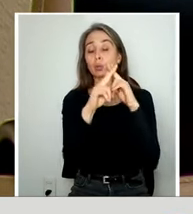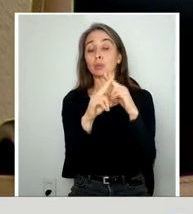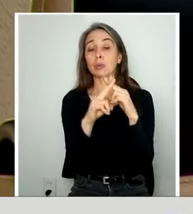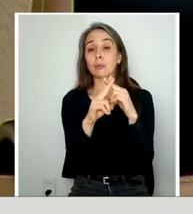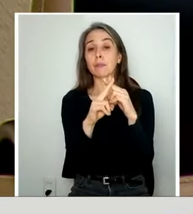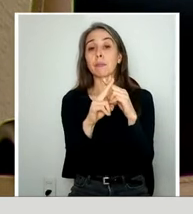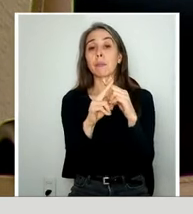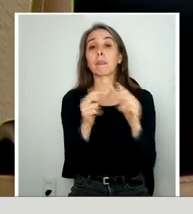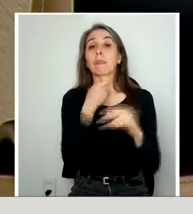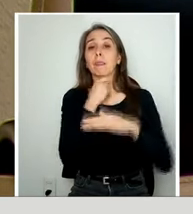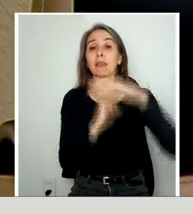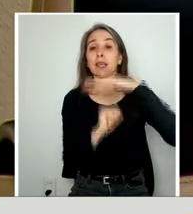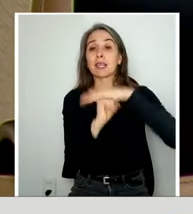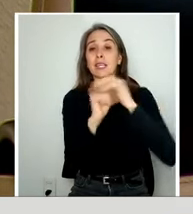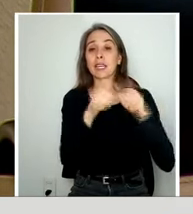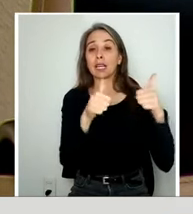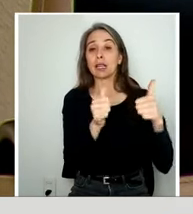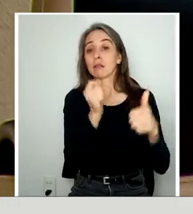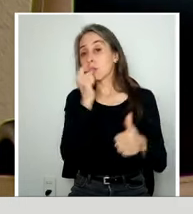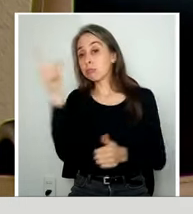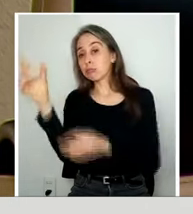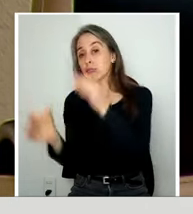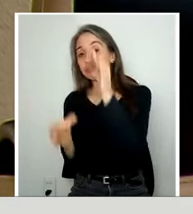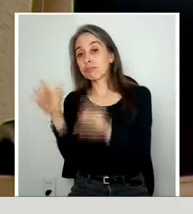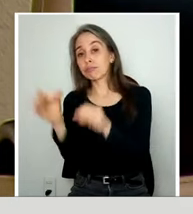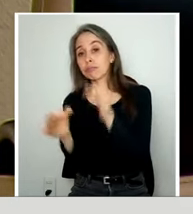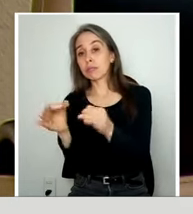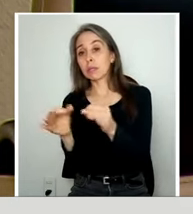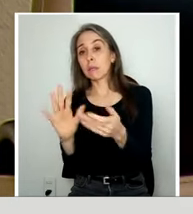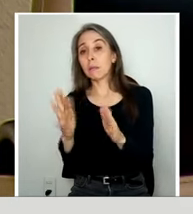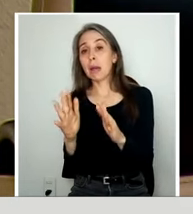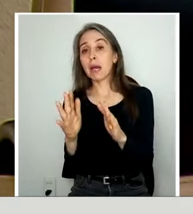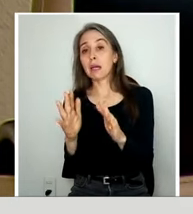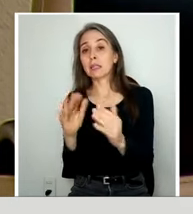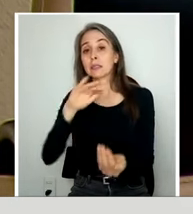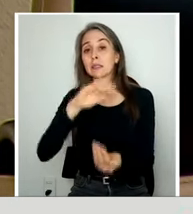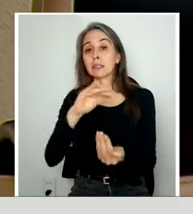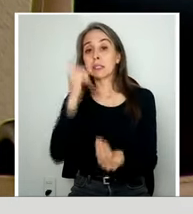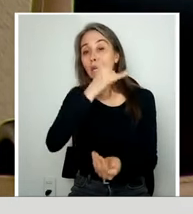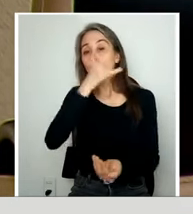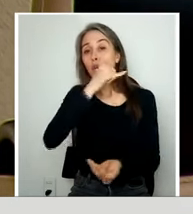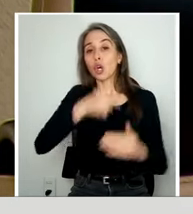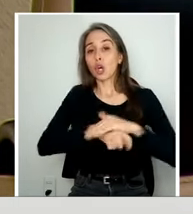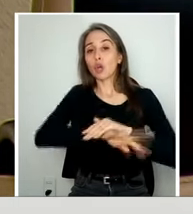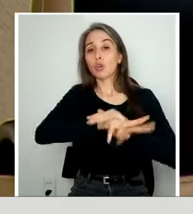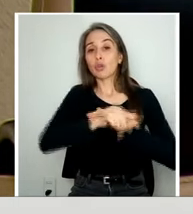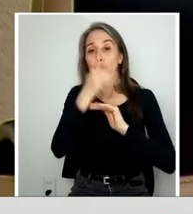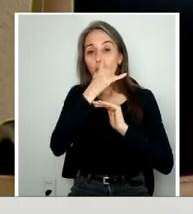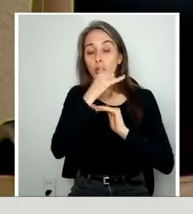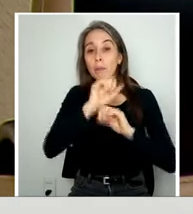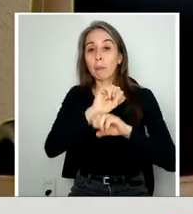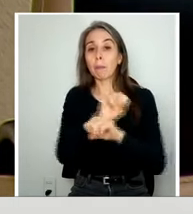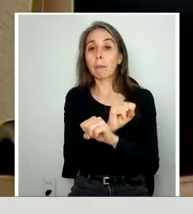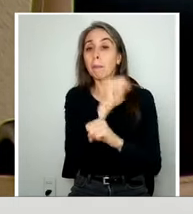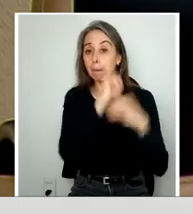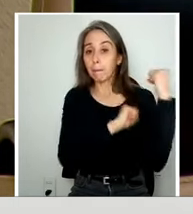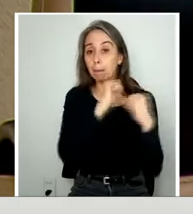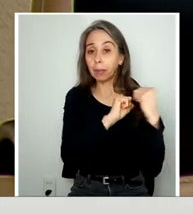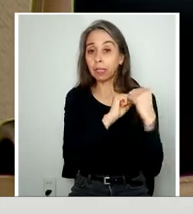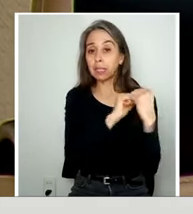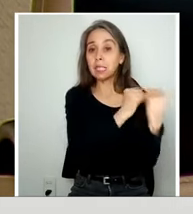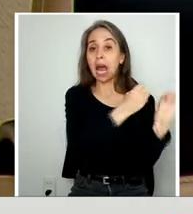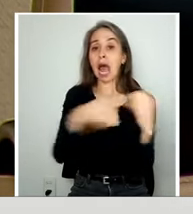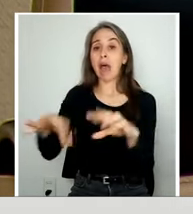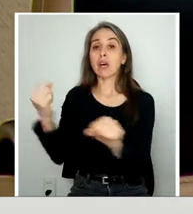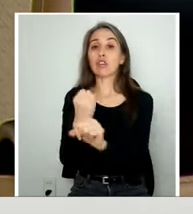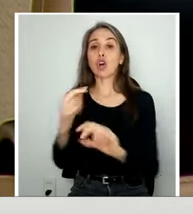han sido formalizados por posibles casos de corrupción y también esta empresa está abandonando obras a